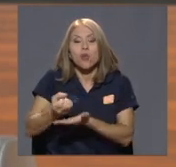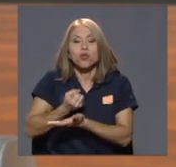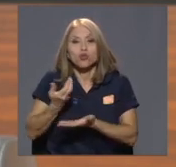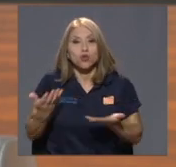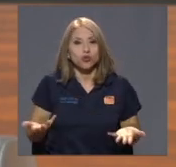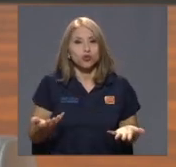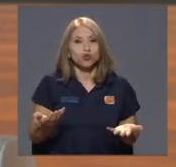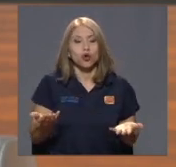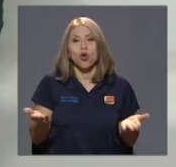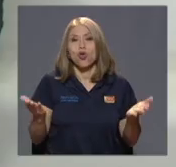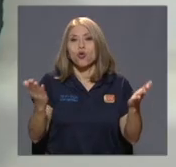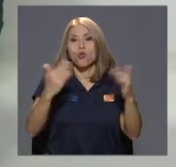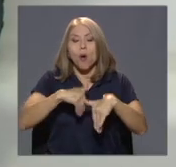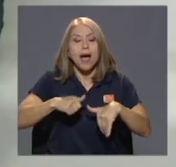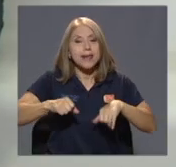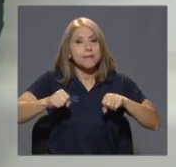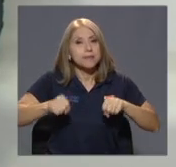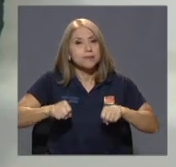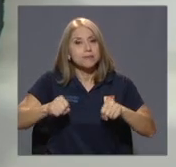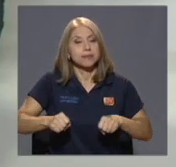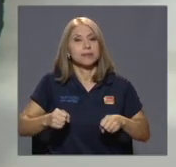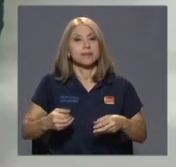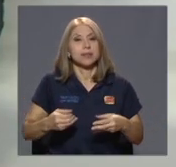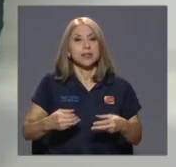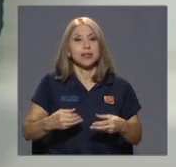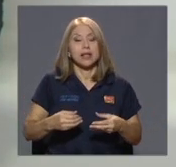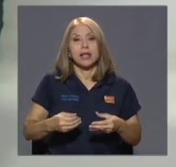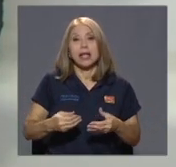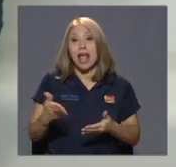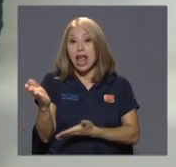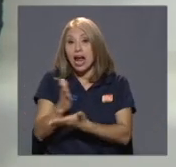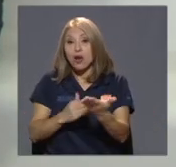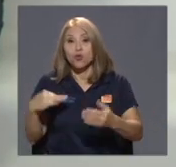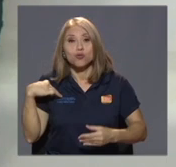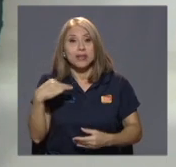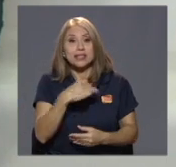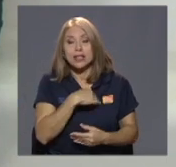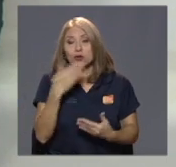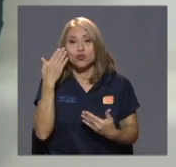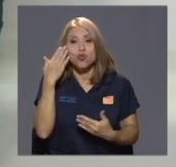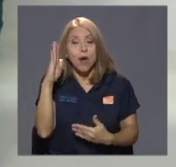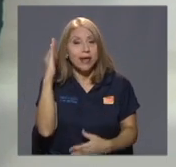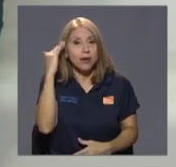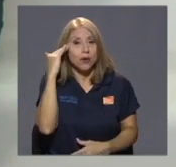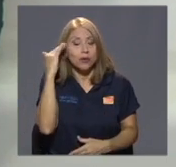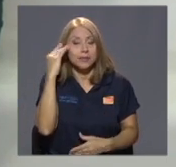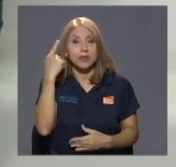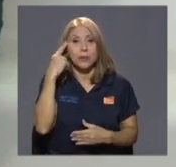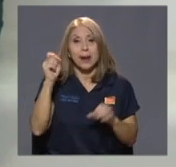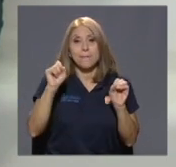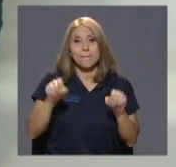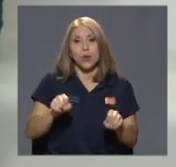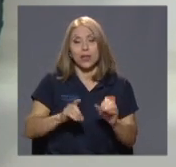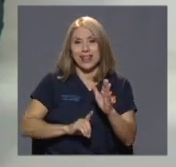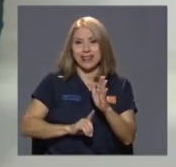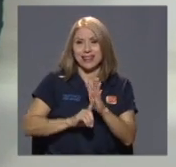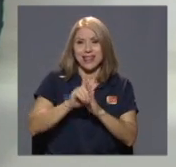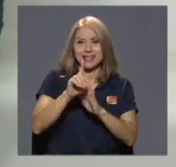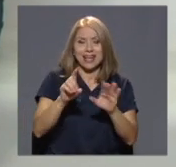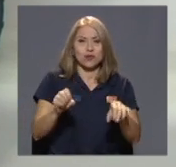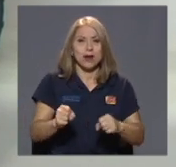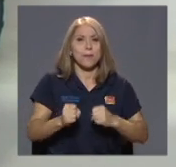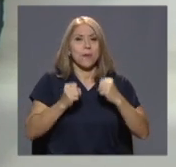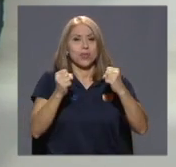no tienen todo el potencial, y en algunos casos, en algunos ministerios, no se tiene el conocimiento para poder desarrollar toda esa potente estrategia que